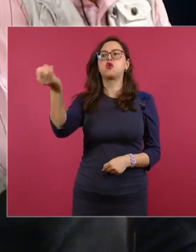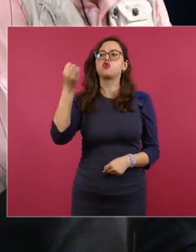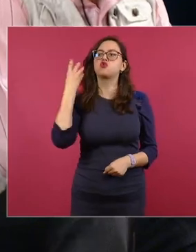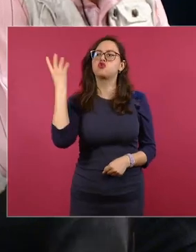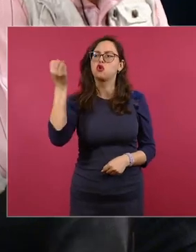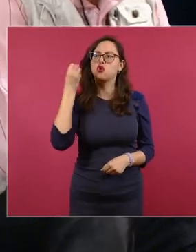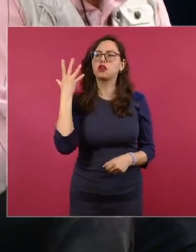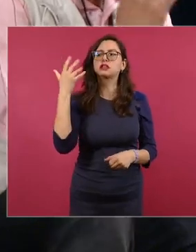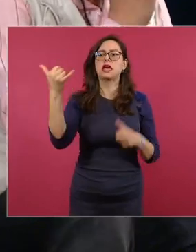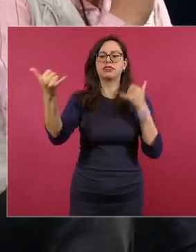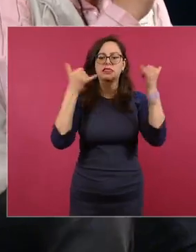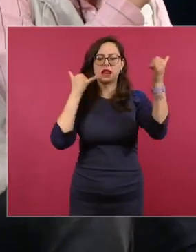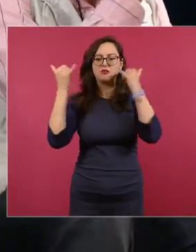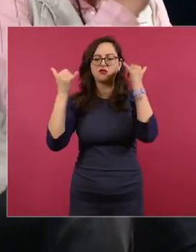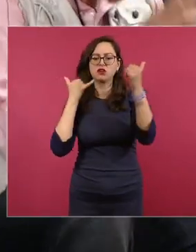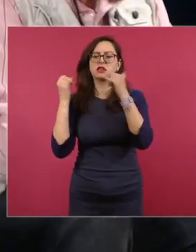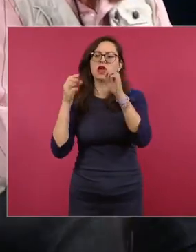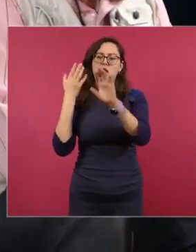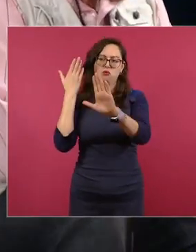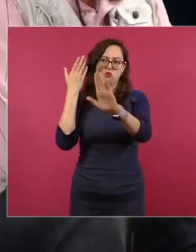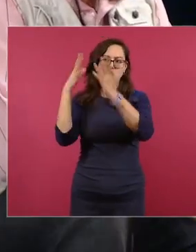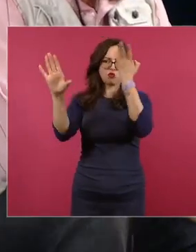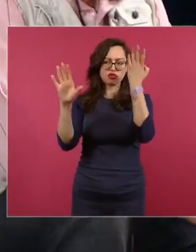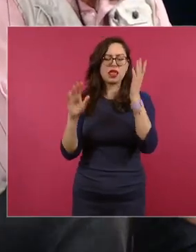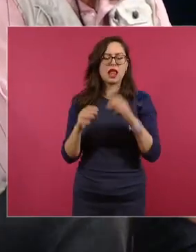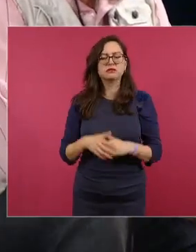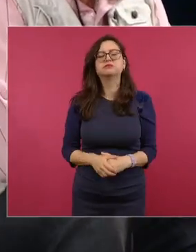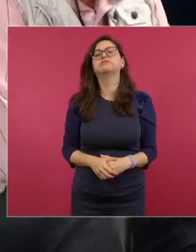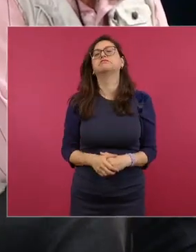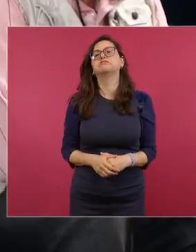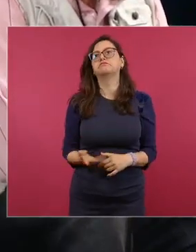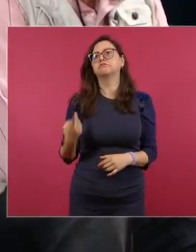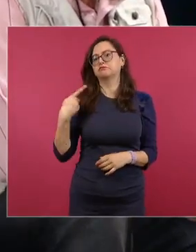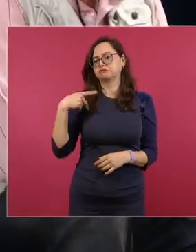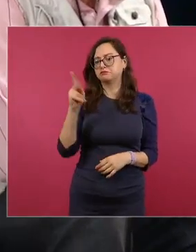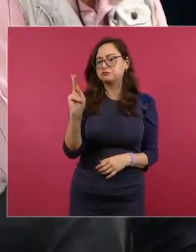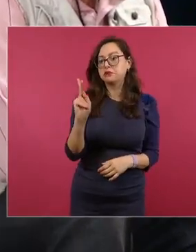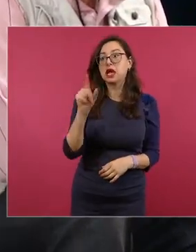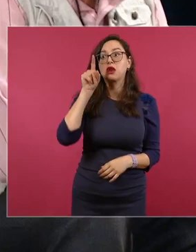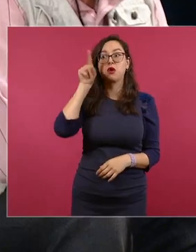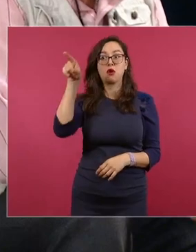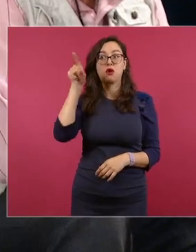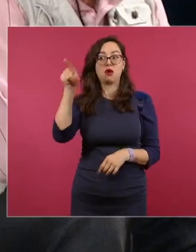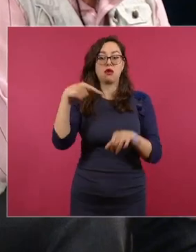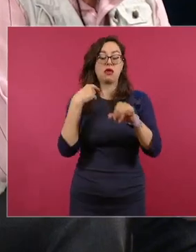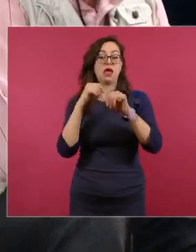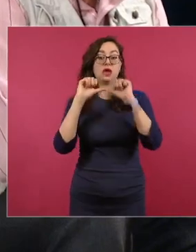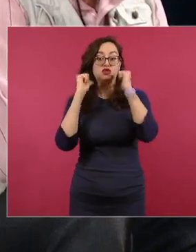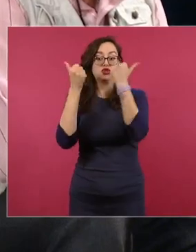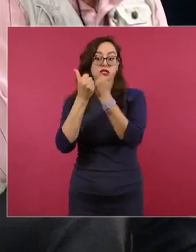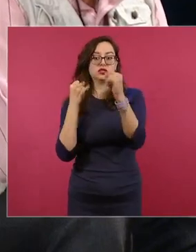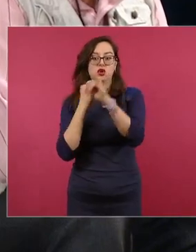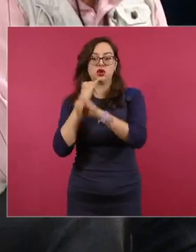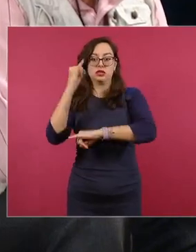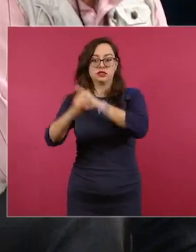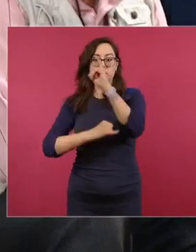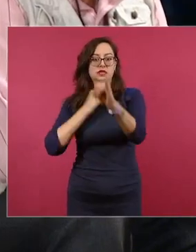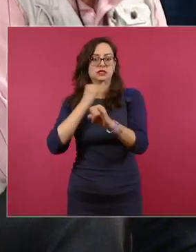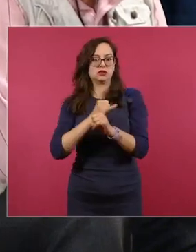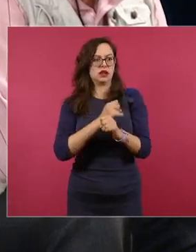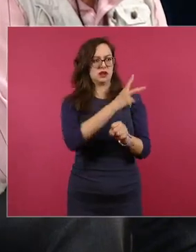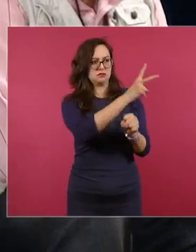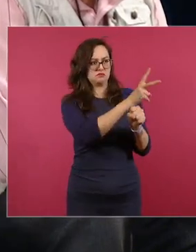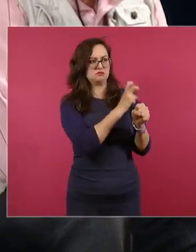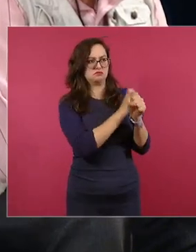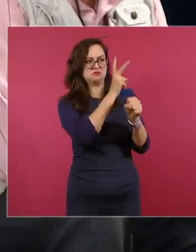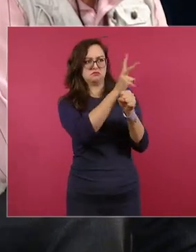asistieron invitados por una organización internacional que congrega a las principales empresas telefónicas